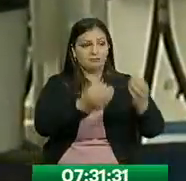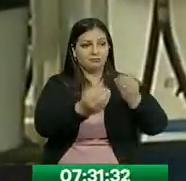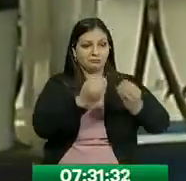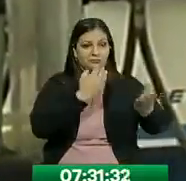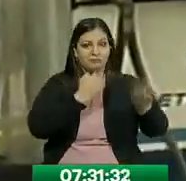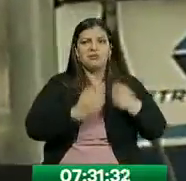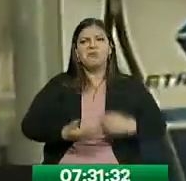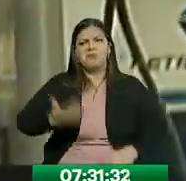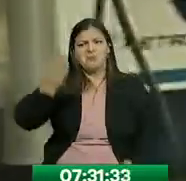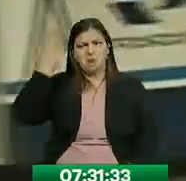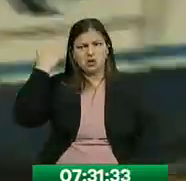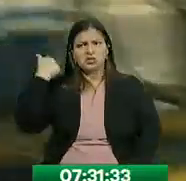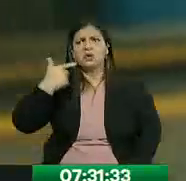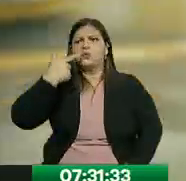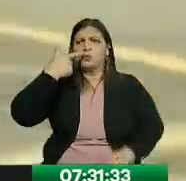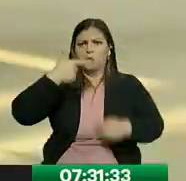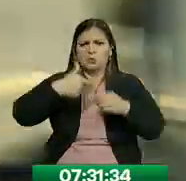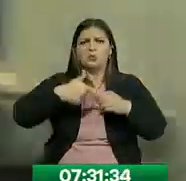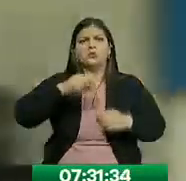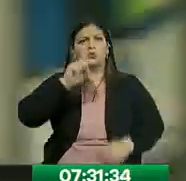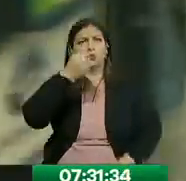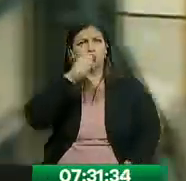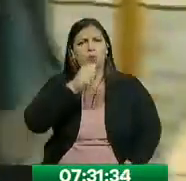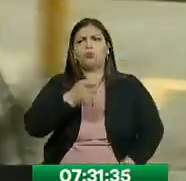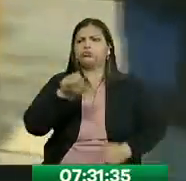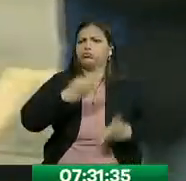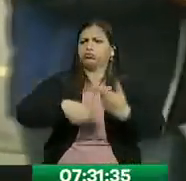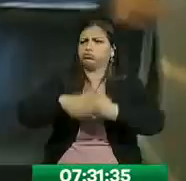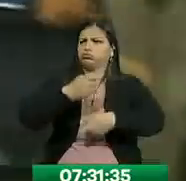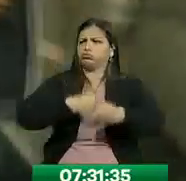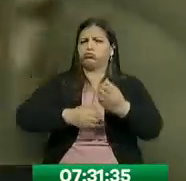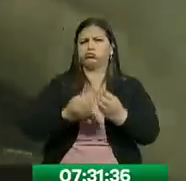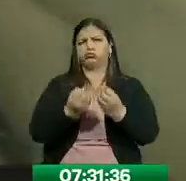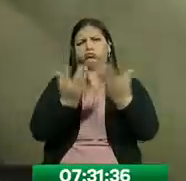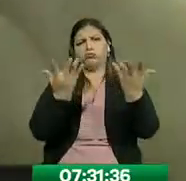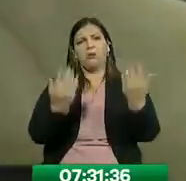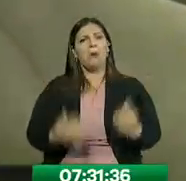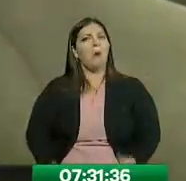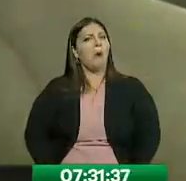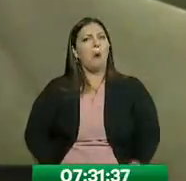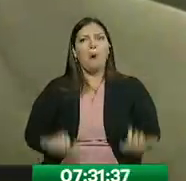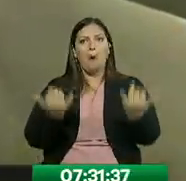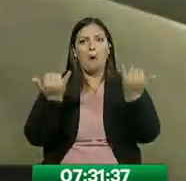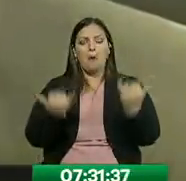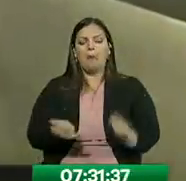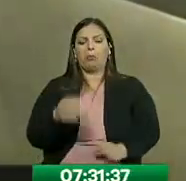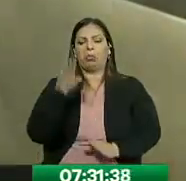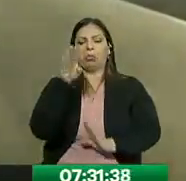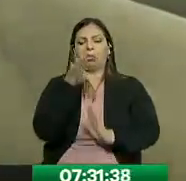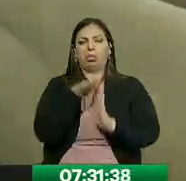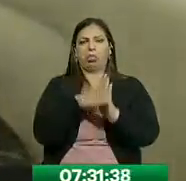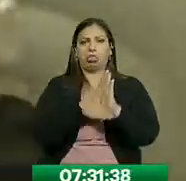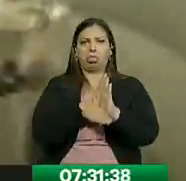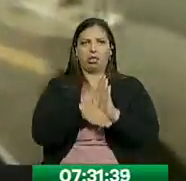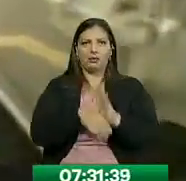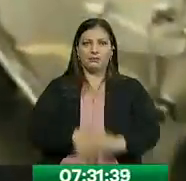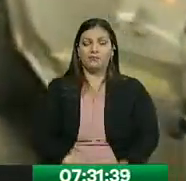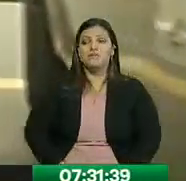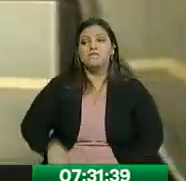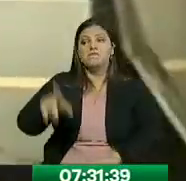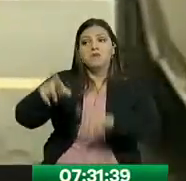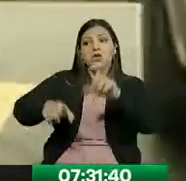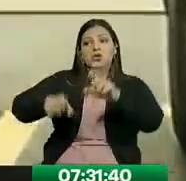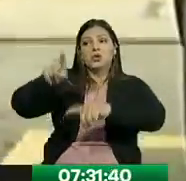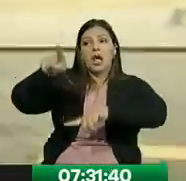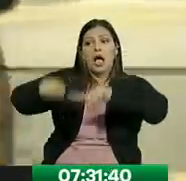gasolina súper. Incluso nos comunicaron que hay conductores que han estado reclamando. ¿Por qué? Pues porque se les estaba cobrando